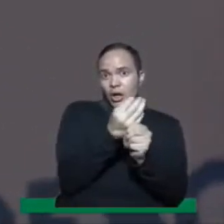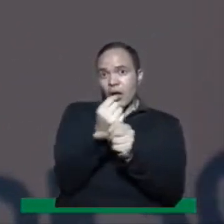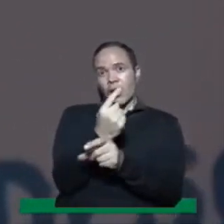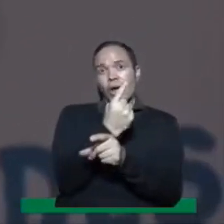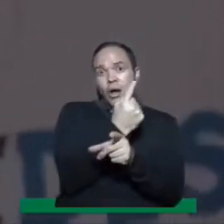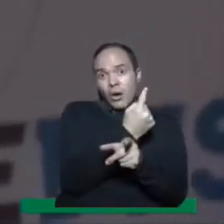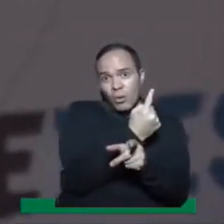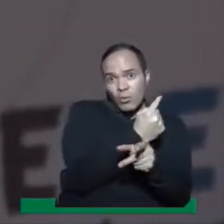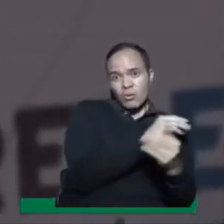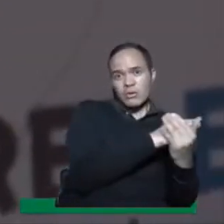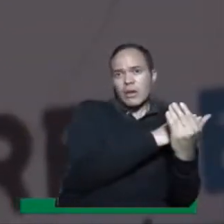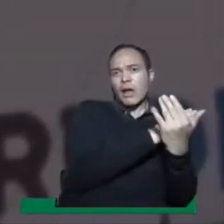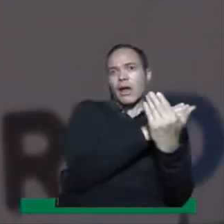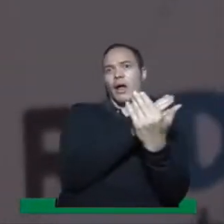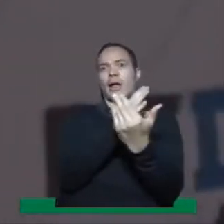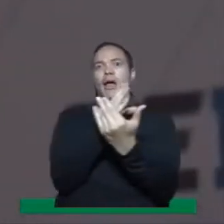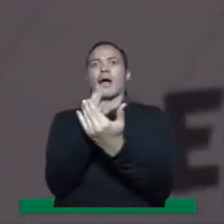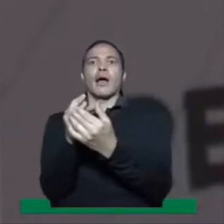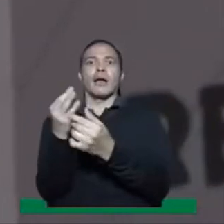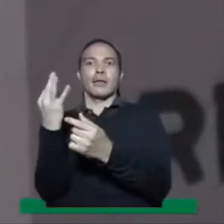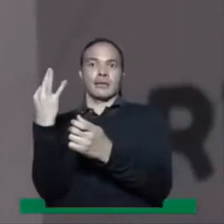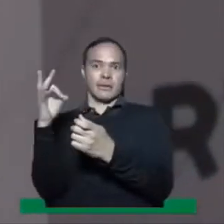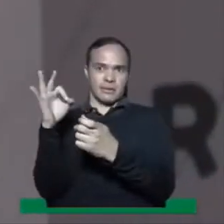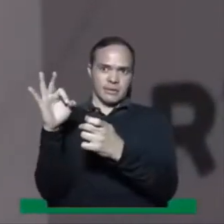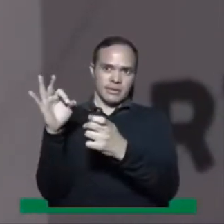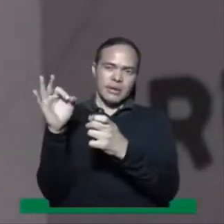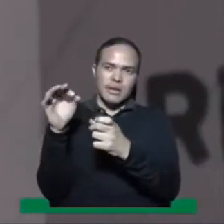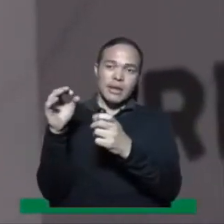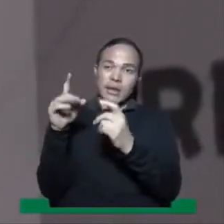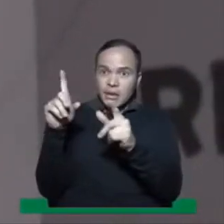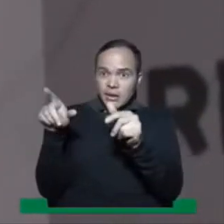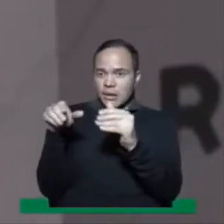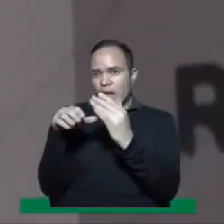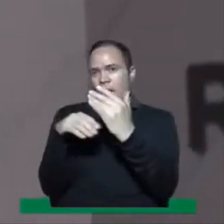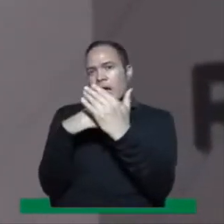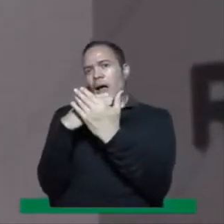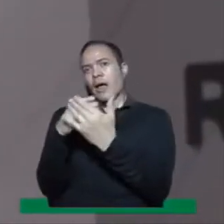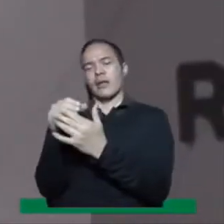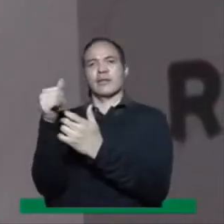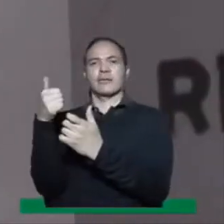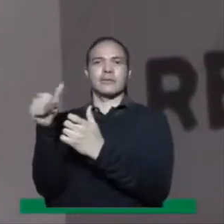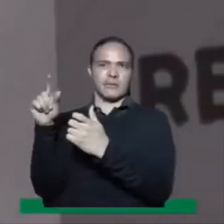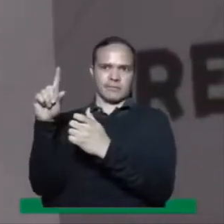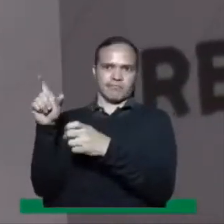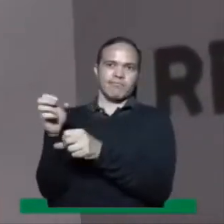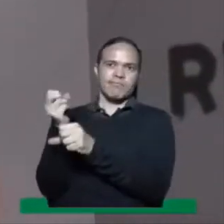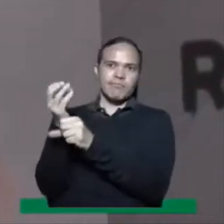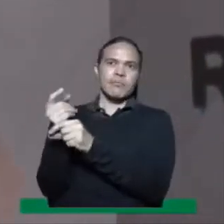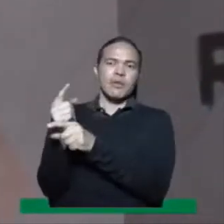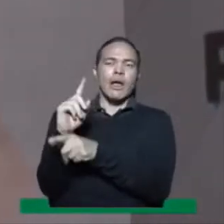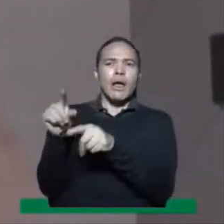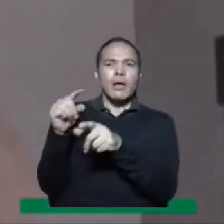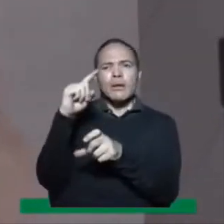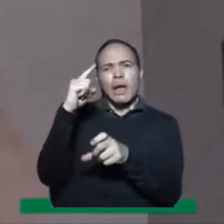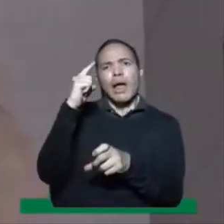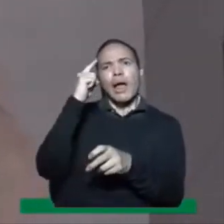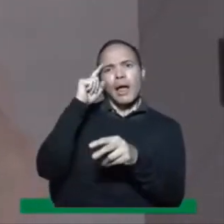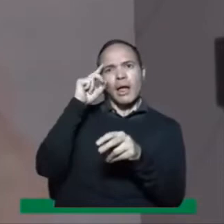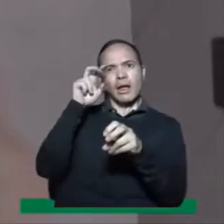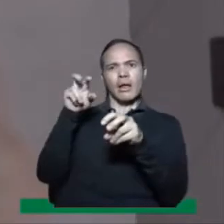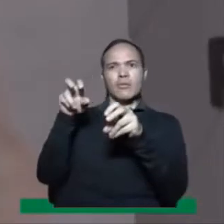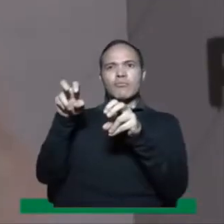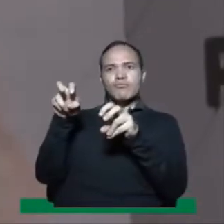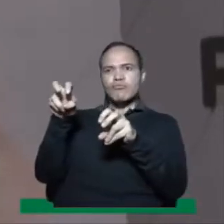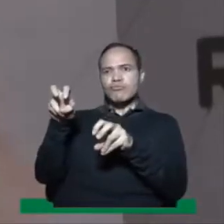escaleras eléctricas y lo de los grafitis o como la mayoría de la gente piensa que una comuna es un barrio allá arriba en la